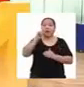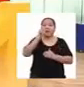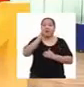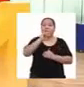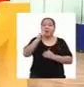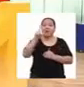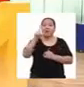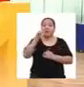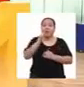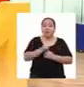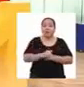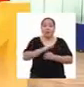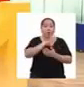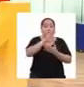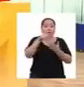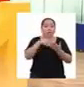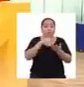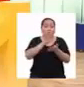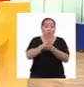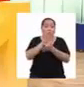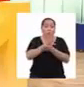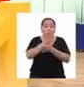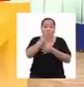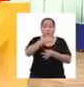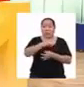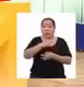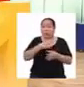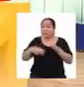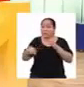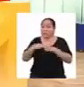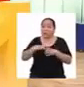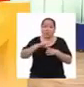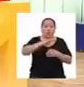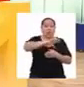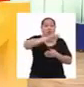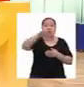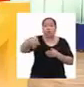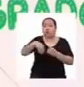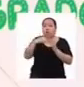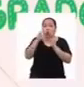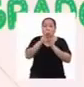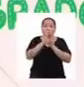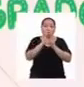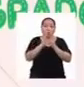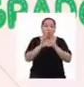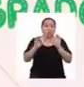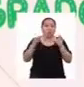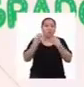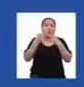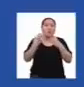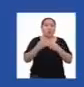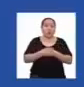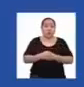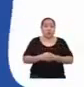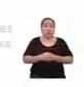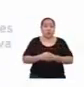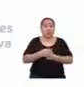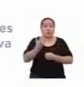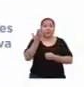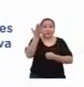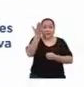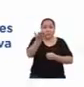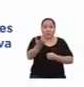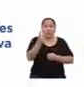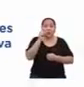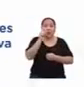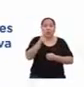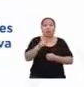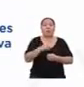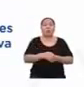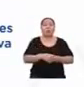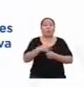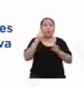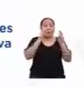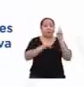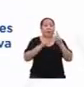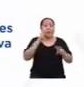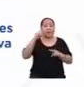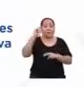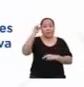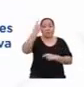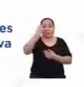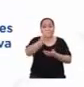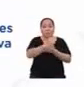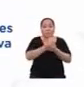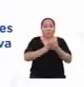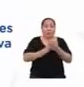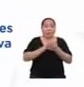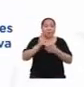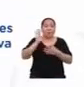los trabajos que estamos haciendo en todas las áreas. Ahora te toca a ti. Revisa la primera versión de tu